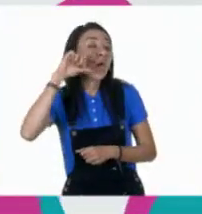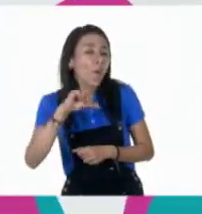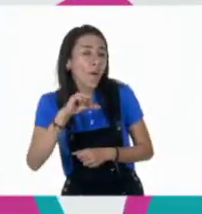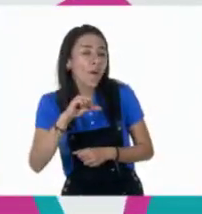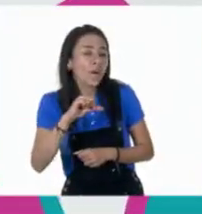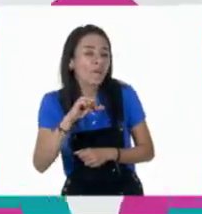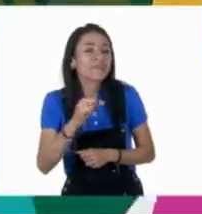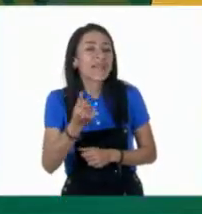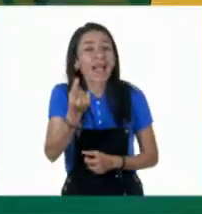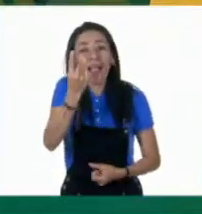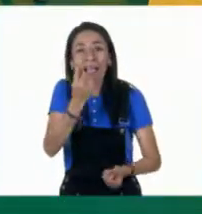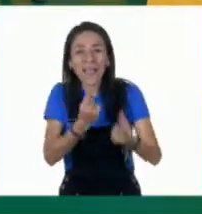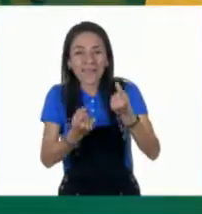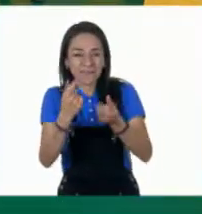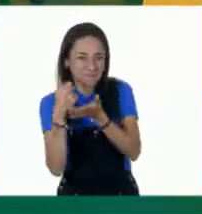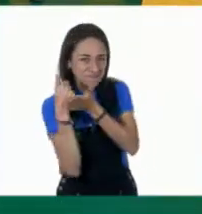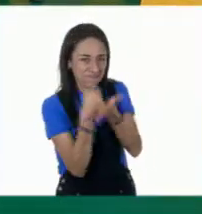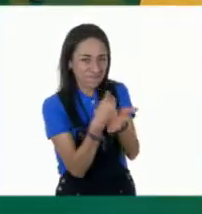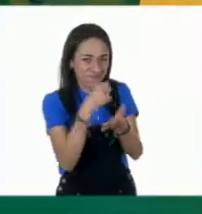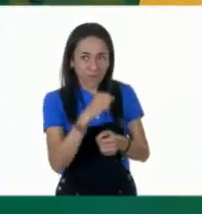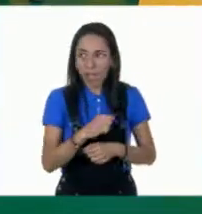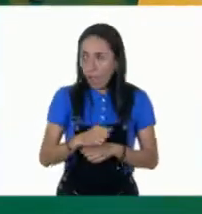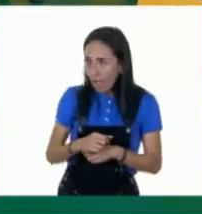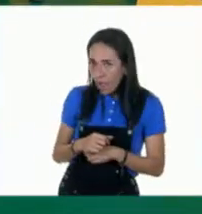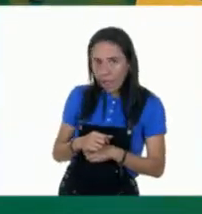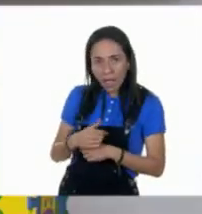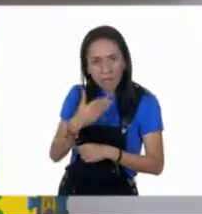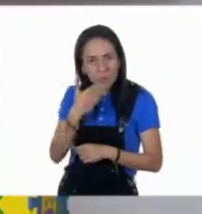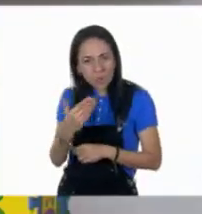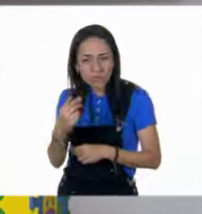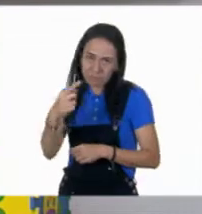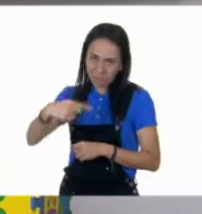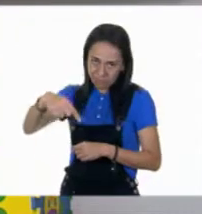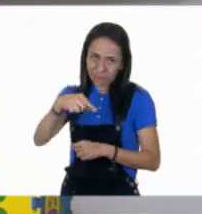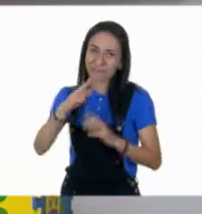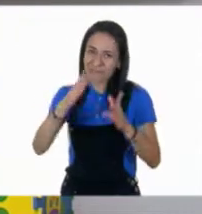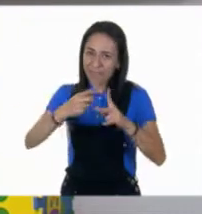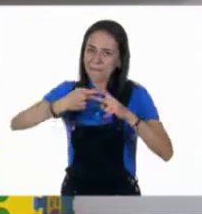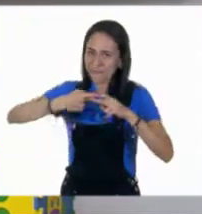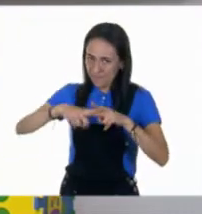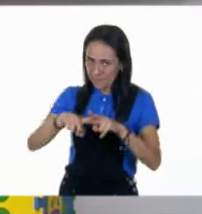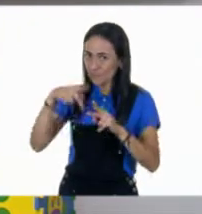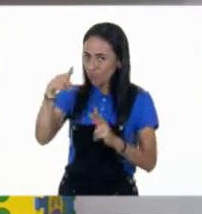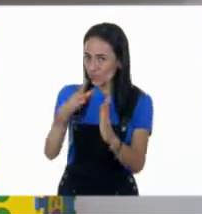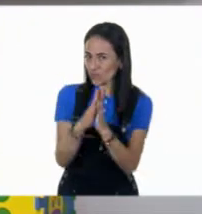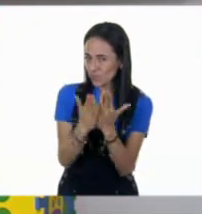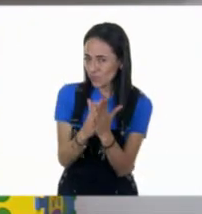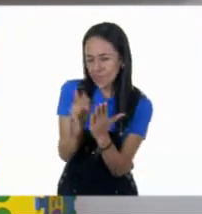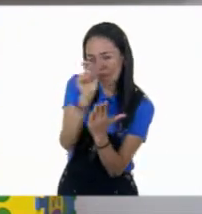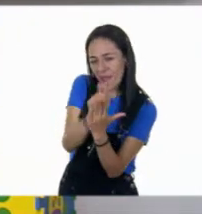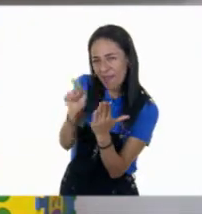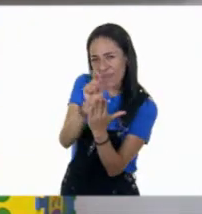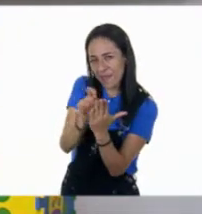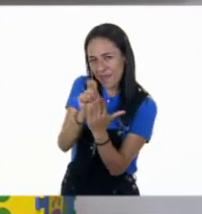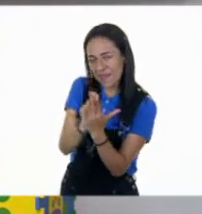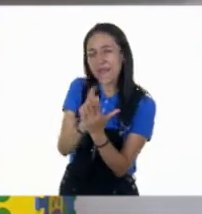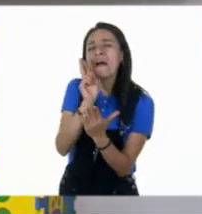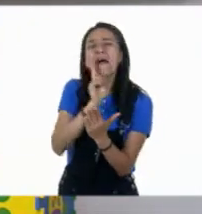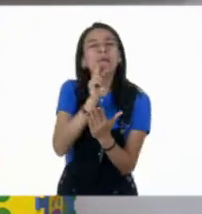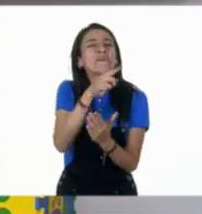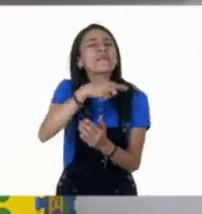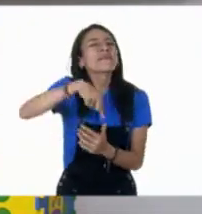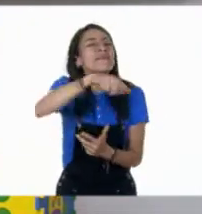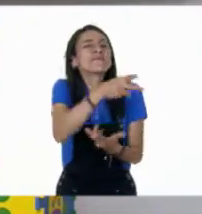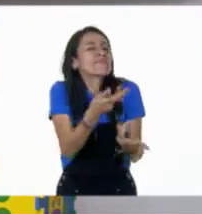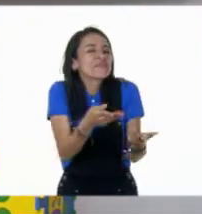¡Perfecto! ¡Muy bien! Ellos ya están trabajando la actividad del libro, entonces vamos a poner mucha atención de cómo lo hicieron ellos para que también lo podamos